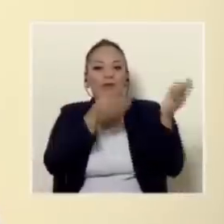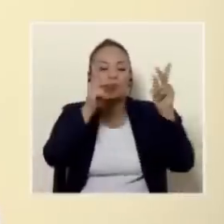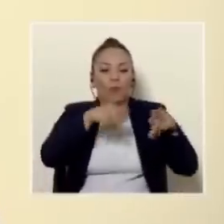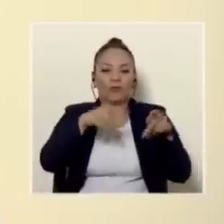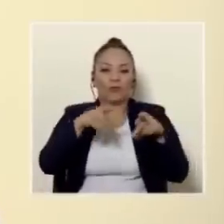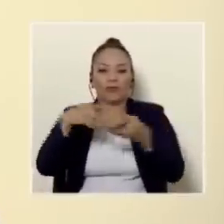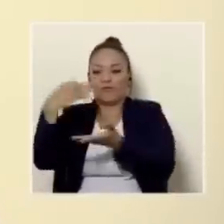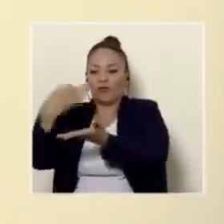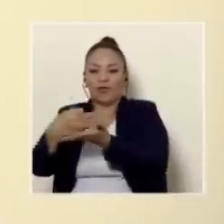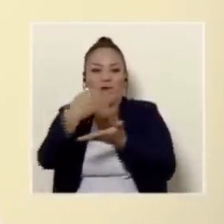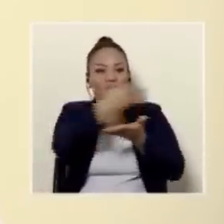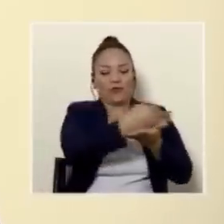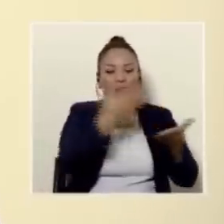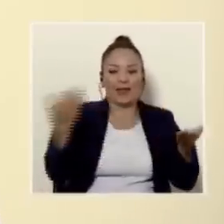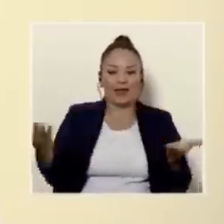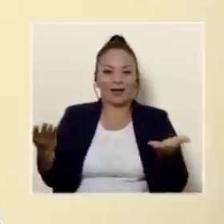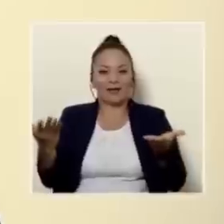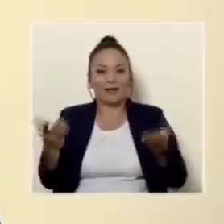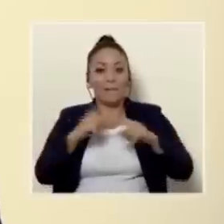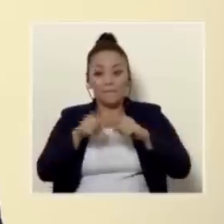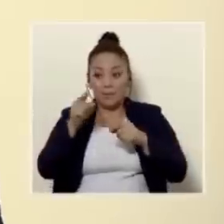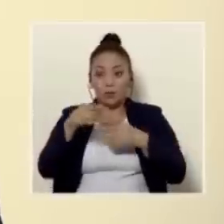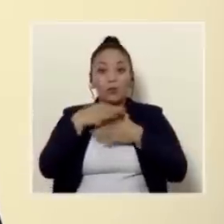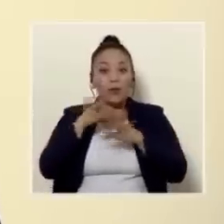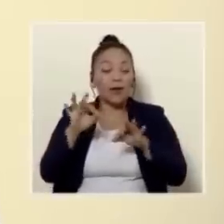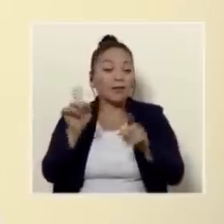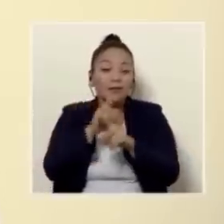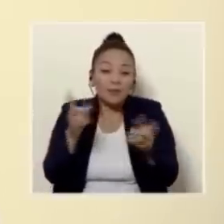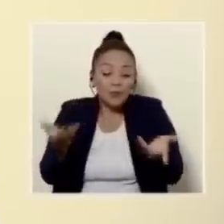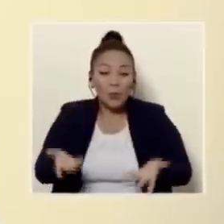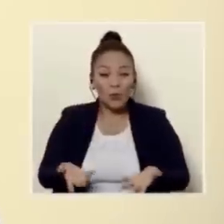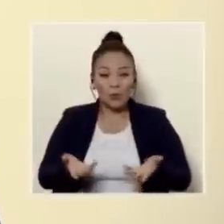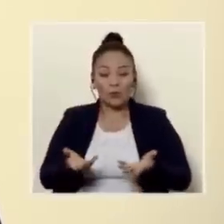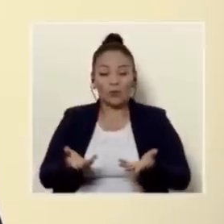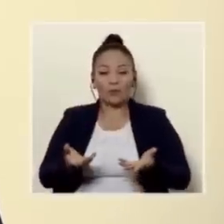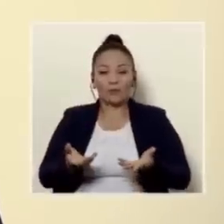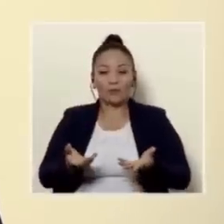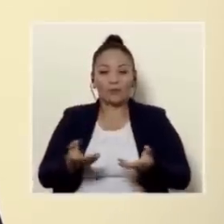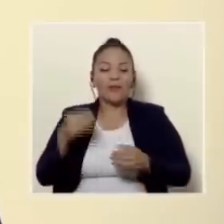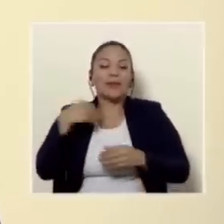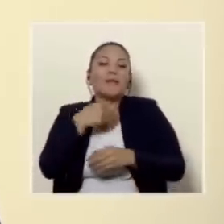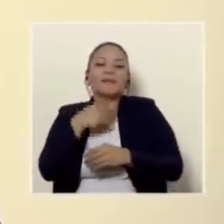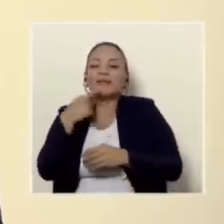otro. Pero seamos claros, ticos, esto no es gratis. Así es. Entonces, cuando lo pone